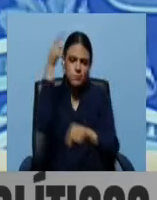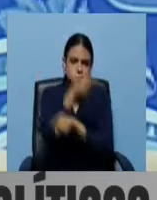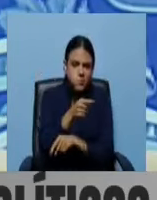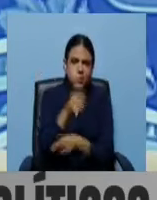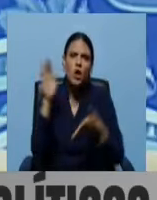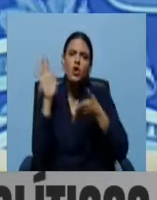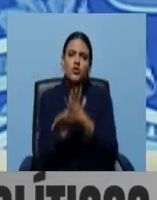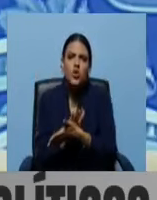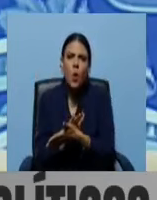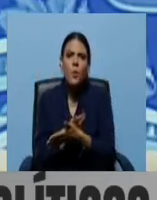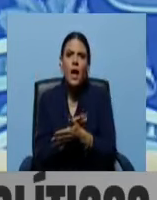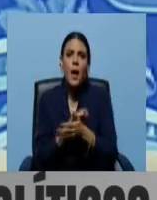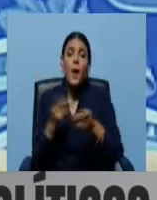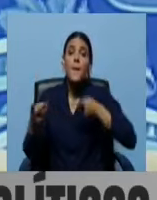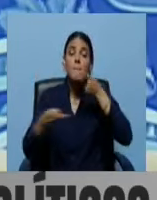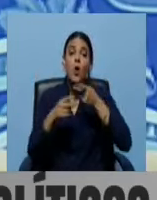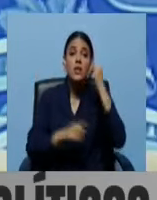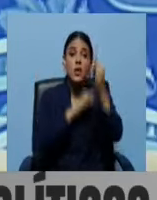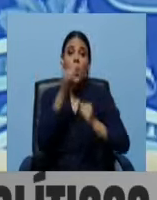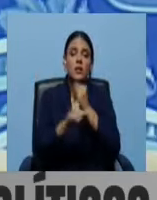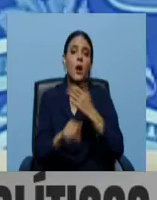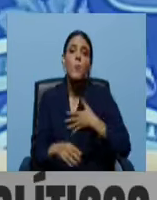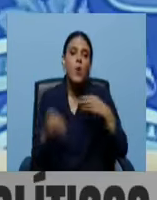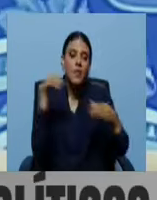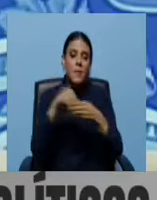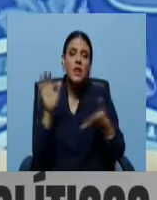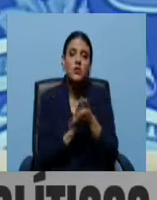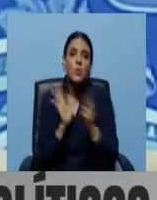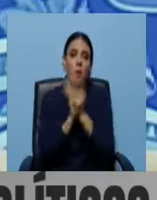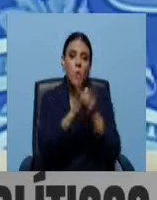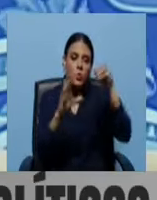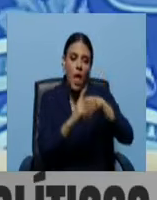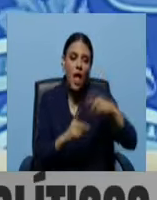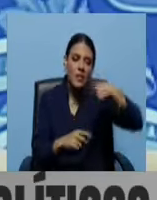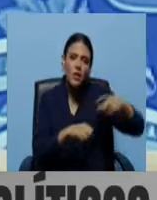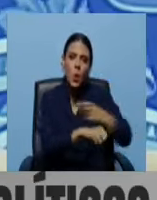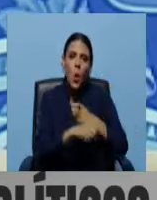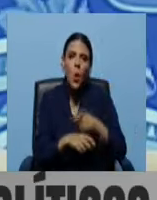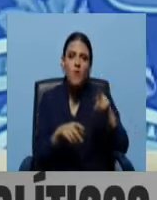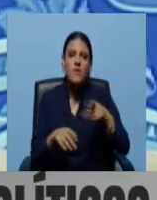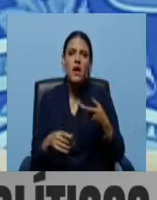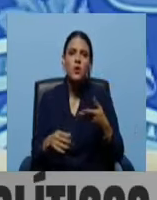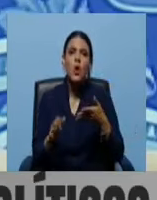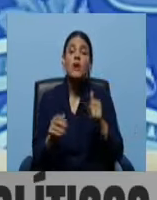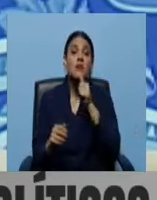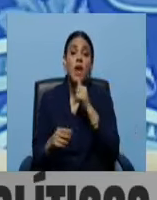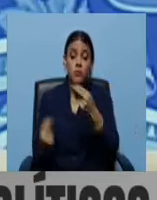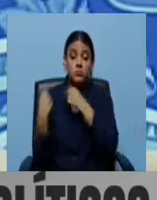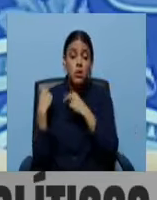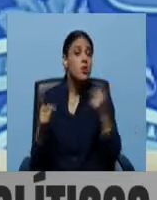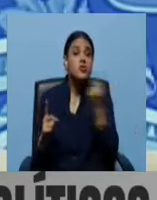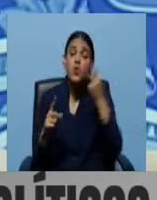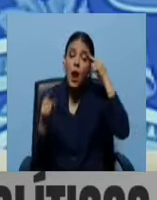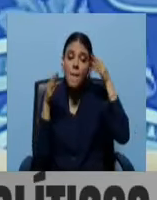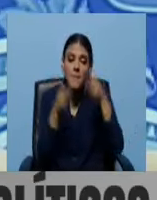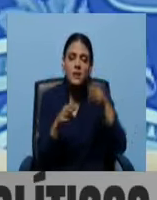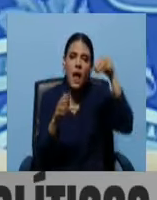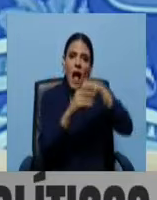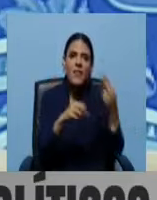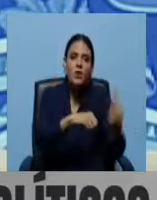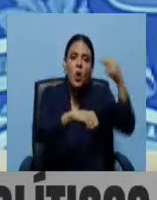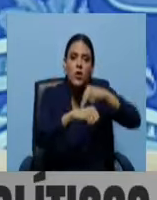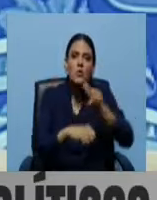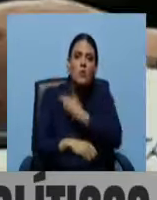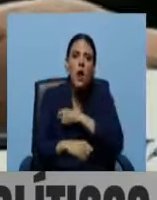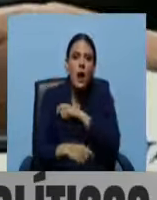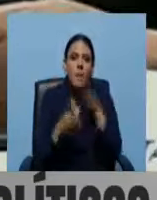de factores políticos externos en las dinámicas que solamente le corresponden a los nacionales